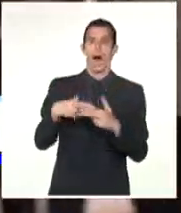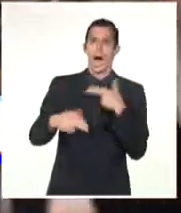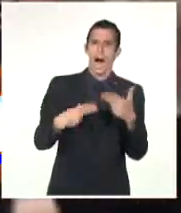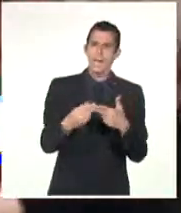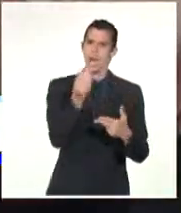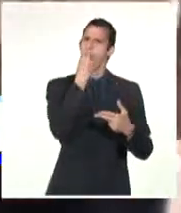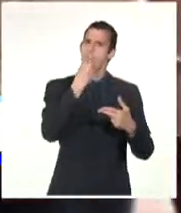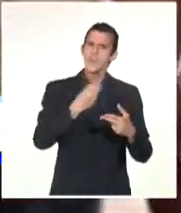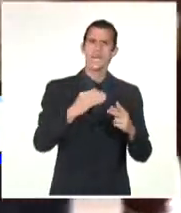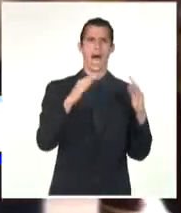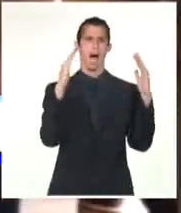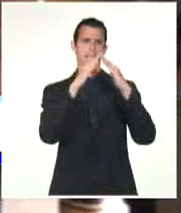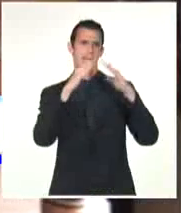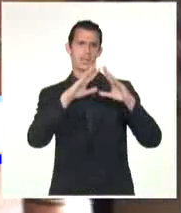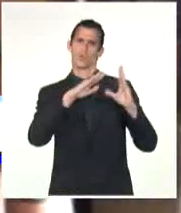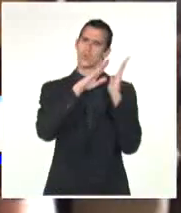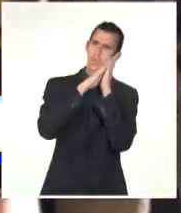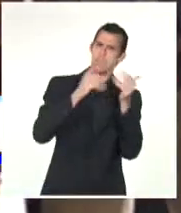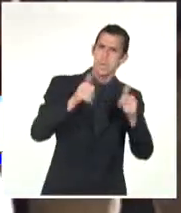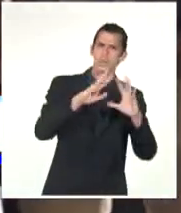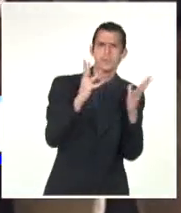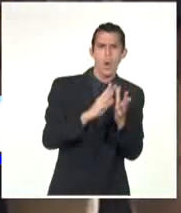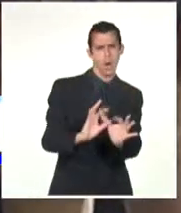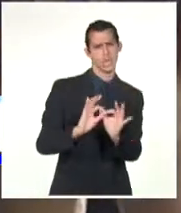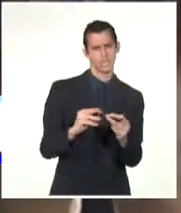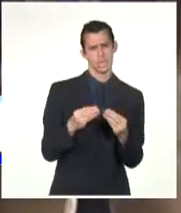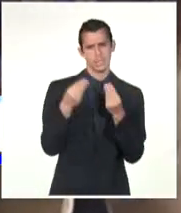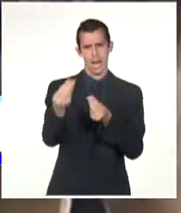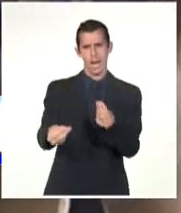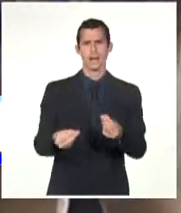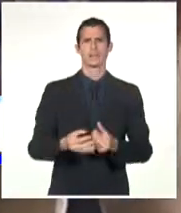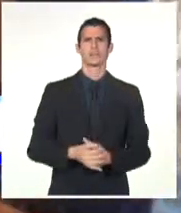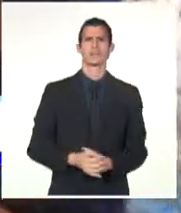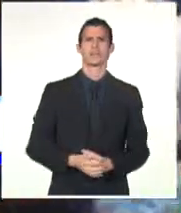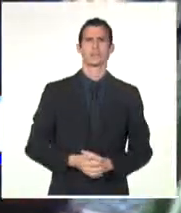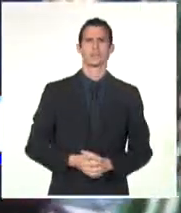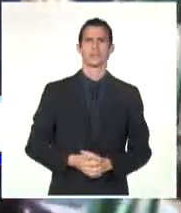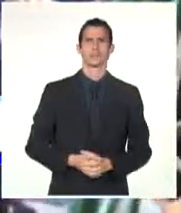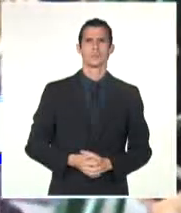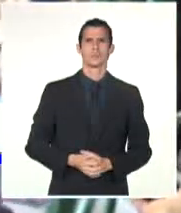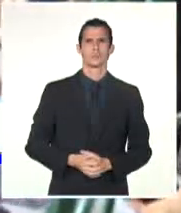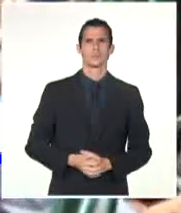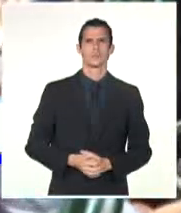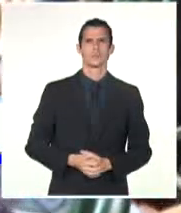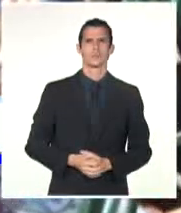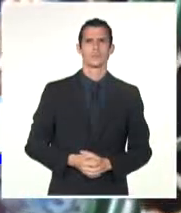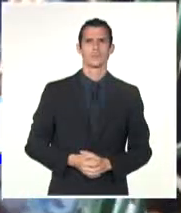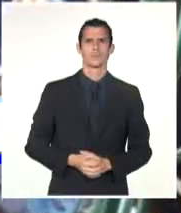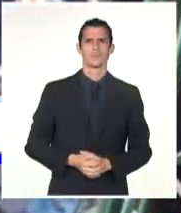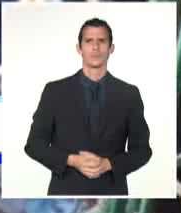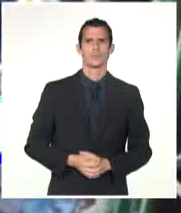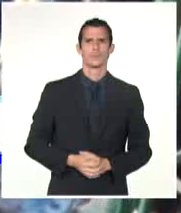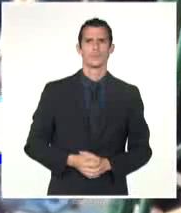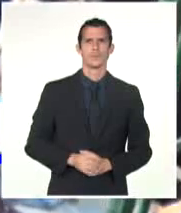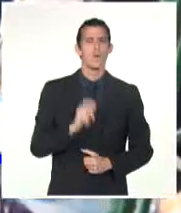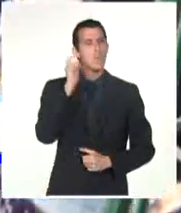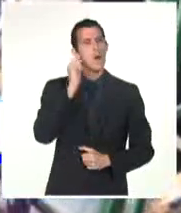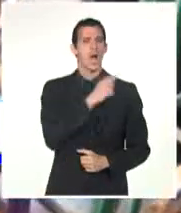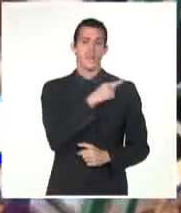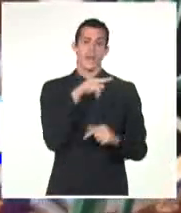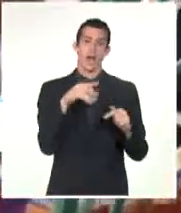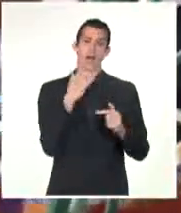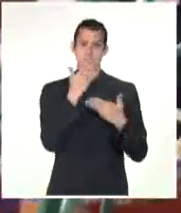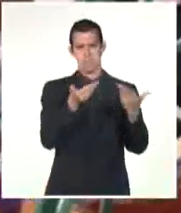en 2018 la doctora nadies ca Trujillo directora del área de salud Juan Manuel Páez se refirió a su inserción en actividades culturales y sociales